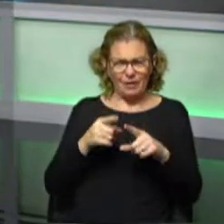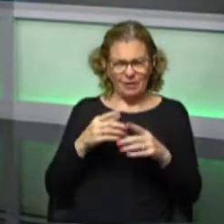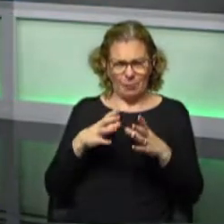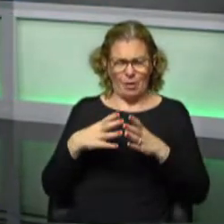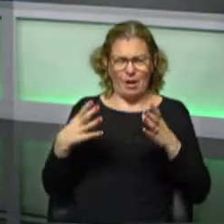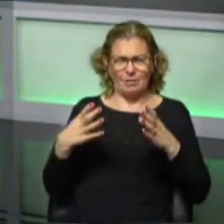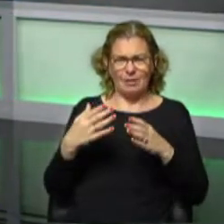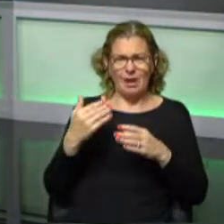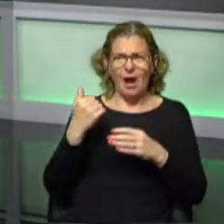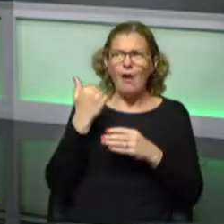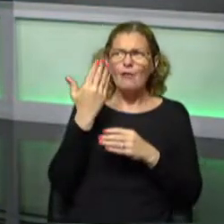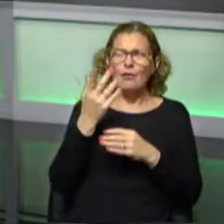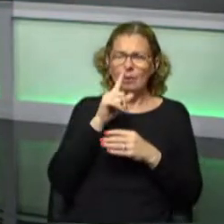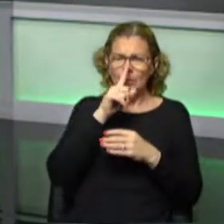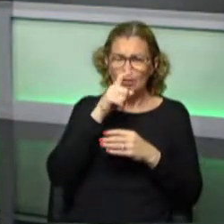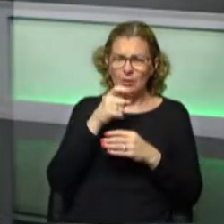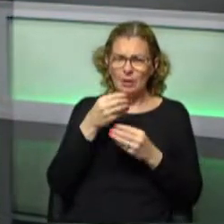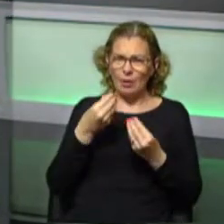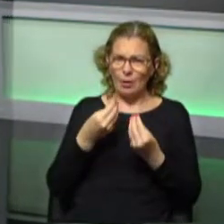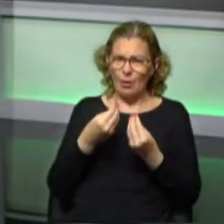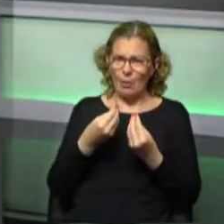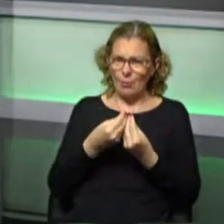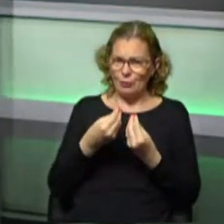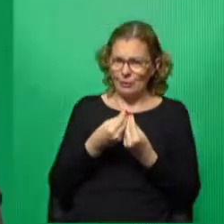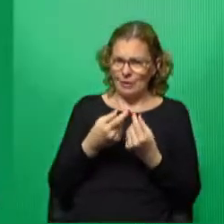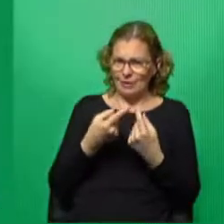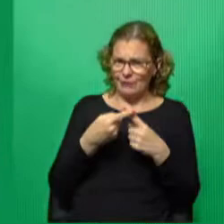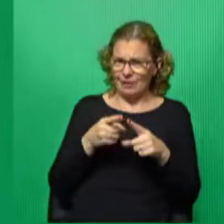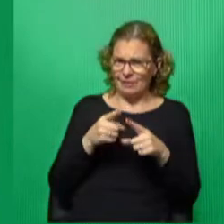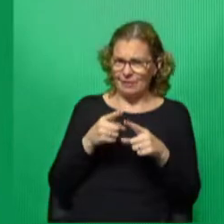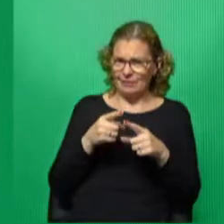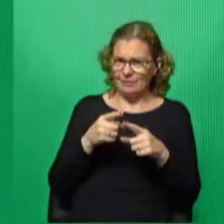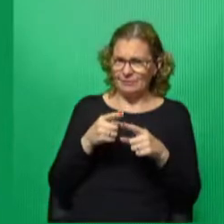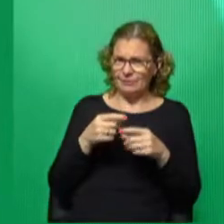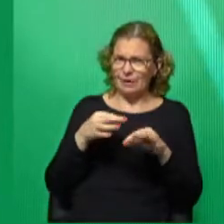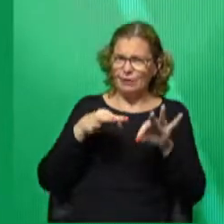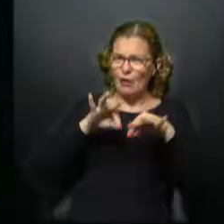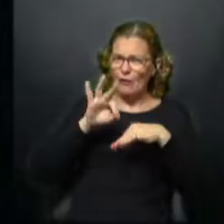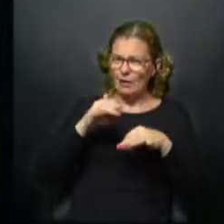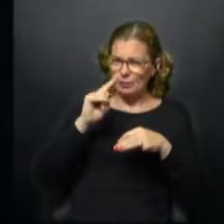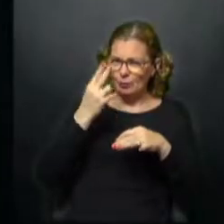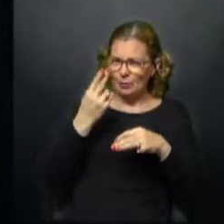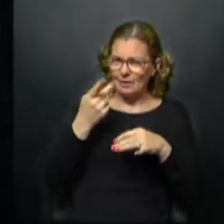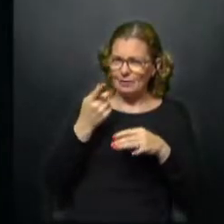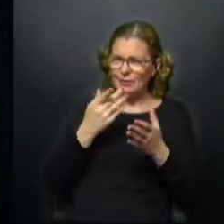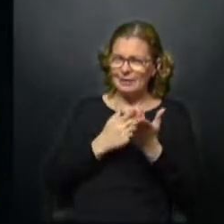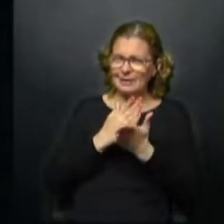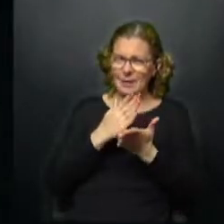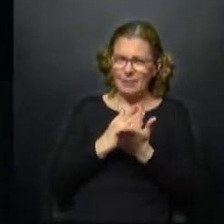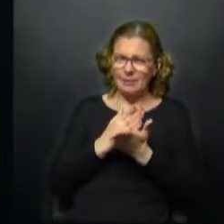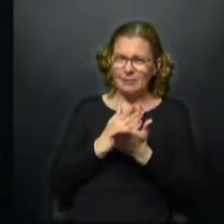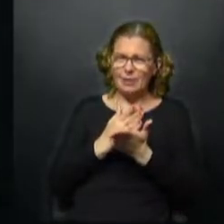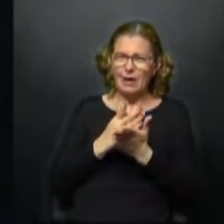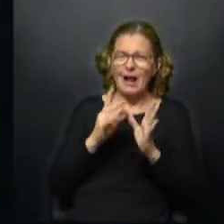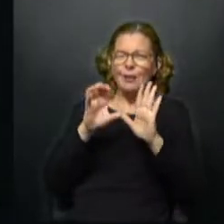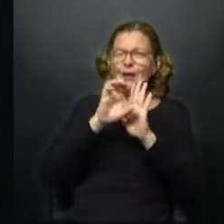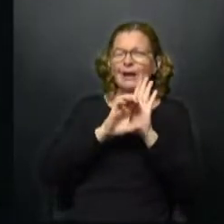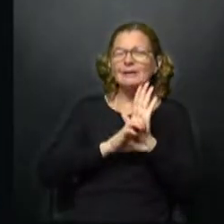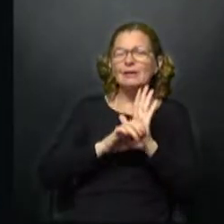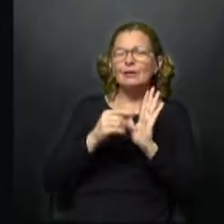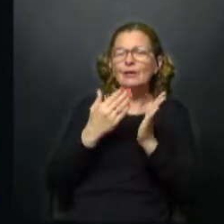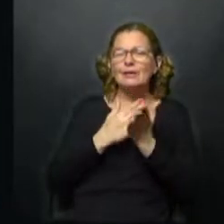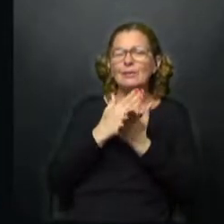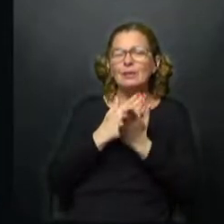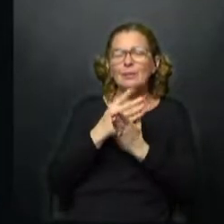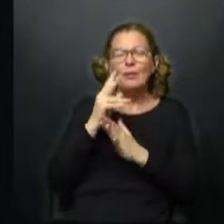surgen por ejemplo las materias primas que también cotizan y que tanto vende Uruguay si esto siempre es también Es un rasgo característico que nosotros